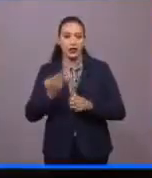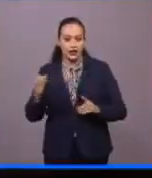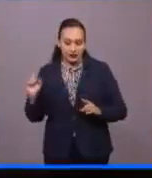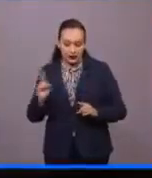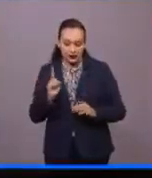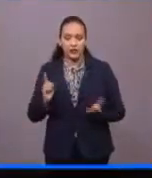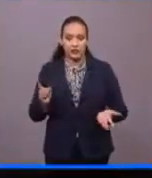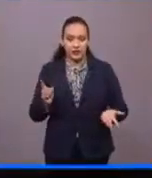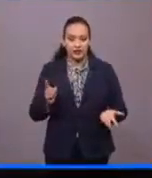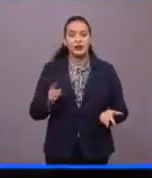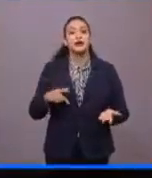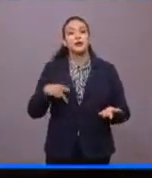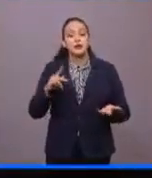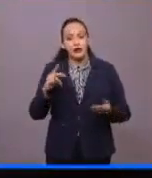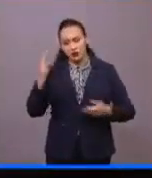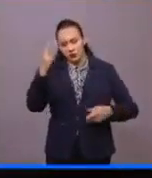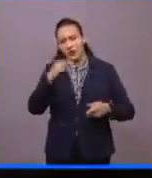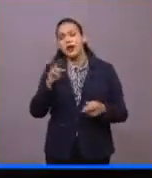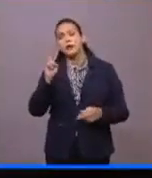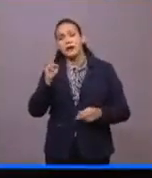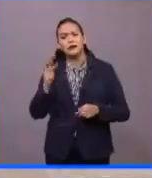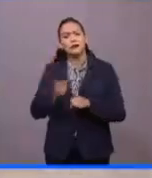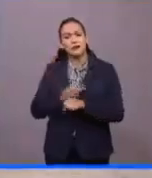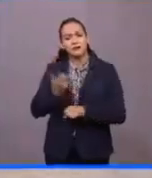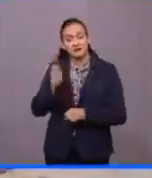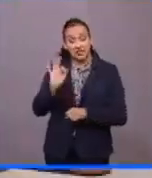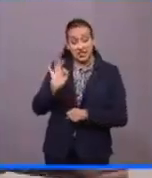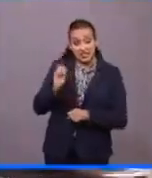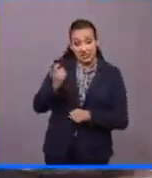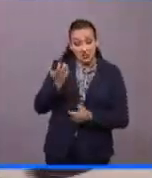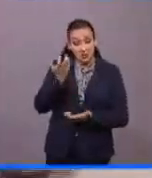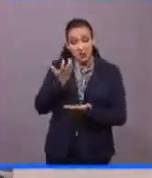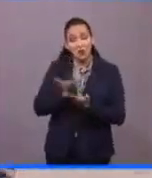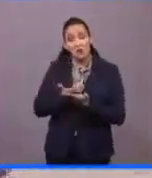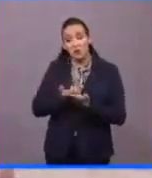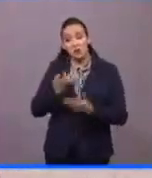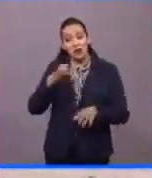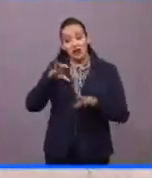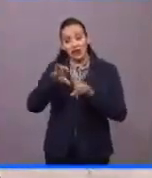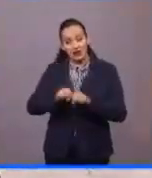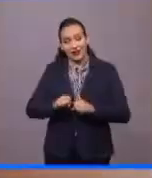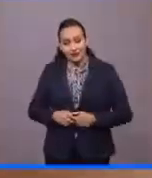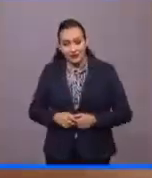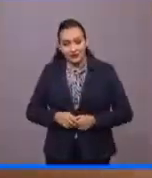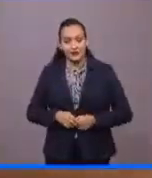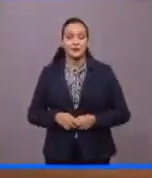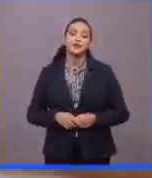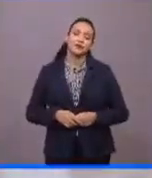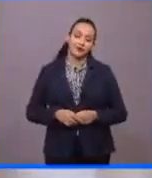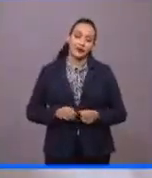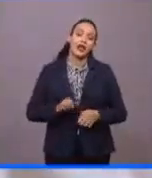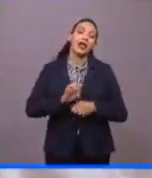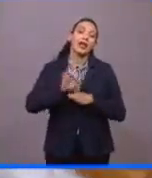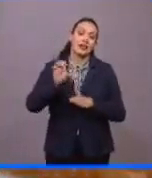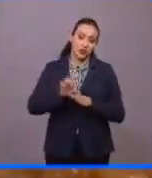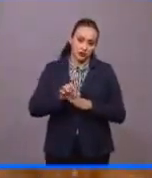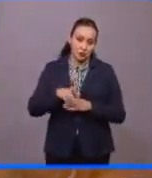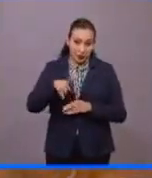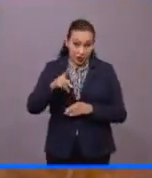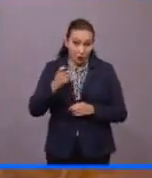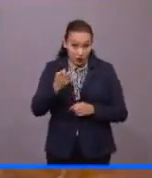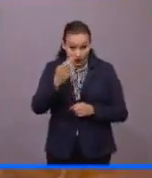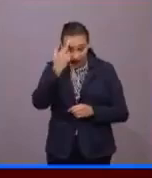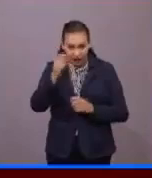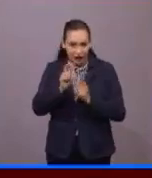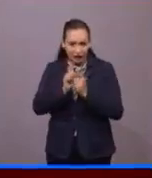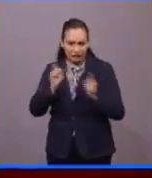la valoración de su propia situación económica y de las necesidades de los acreedores. Esto sin prever que en un